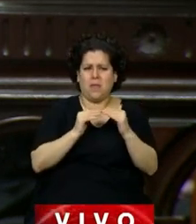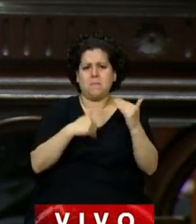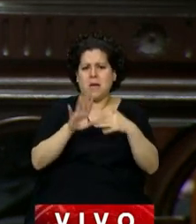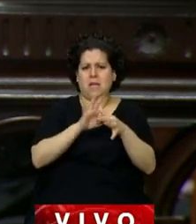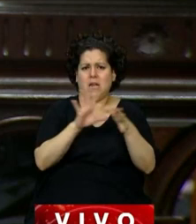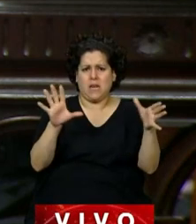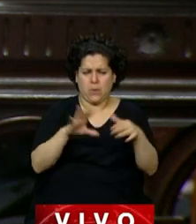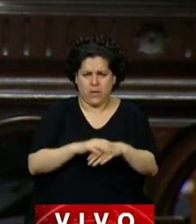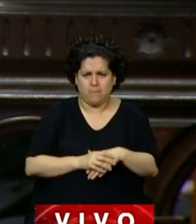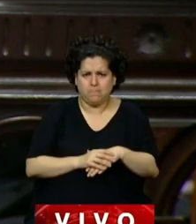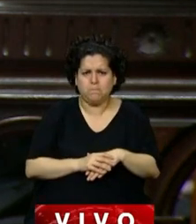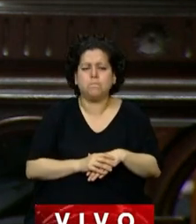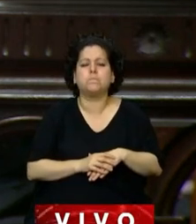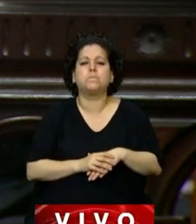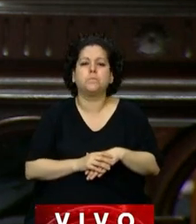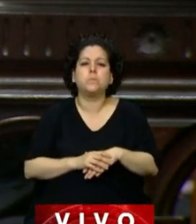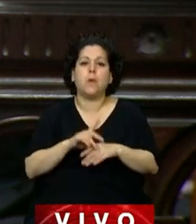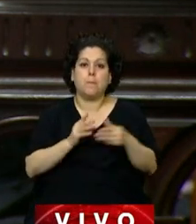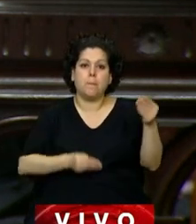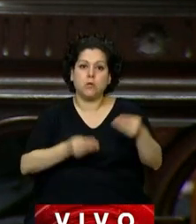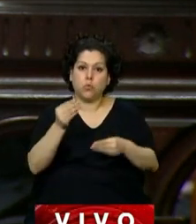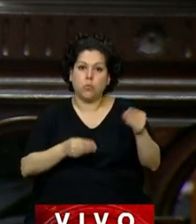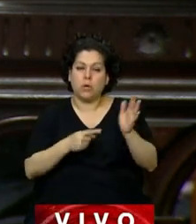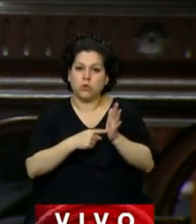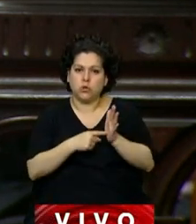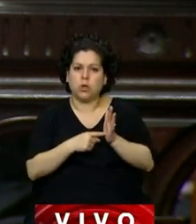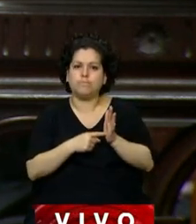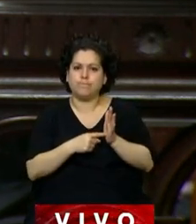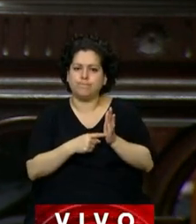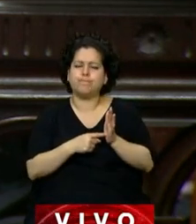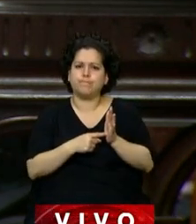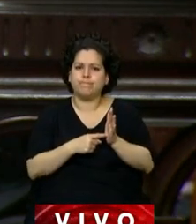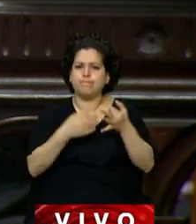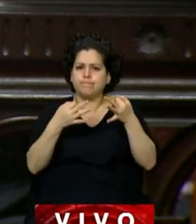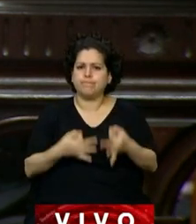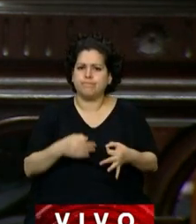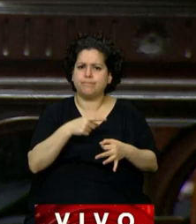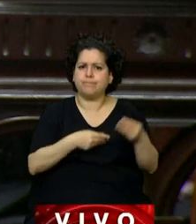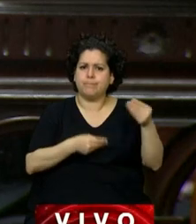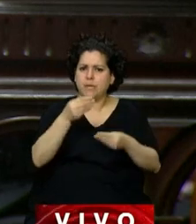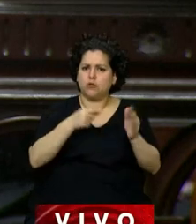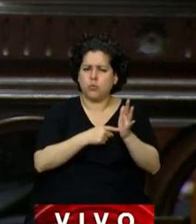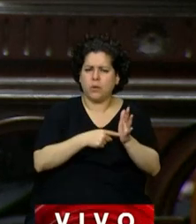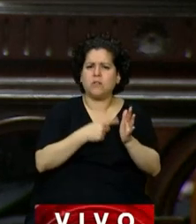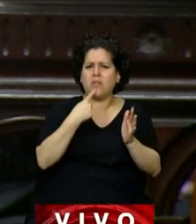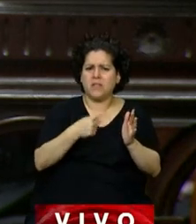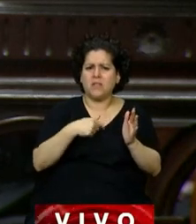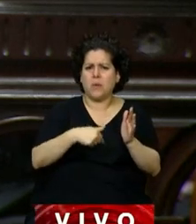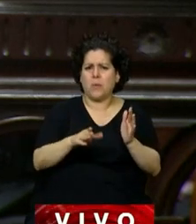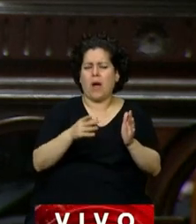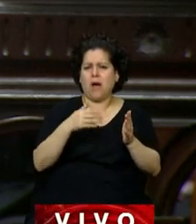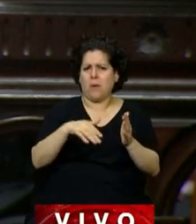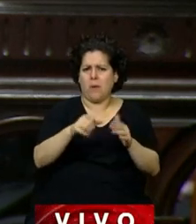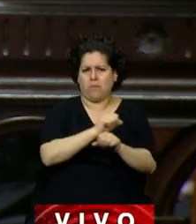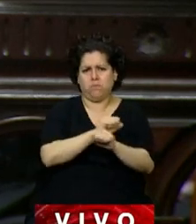más libre. Para finalizar, este presupuesto no es más que un presupuesto que tiende a alargar la mecha para agrandar la